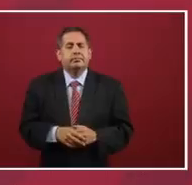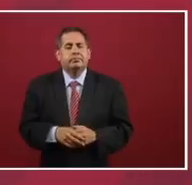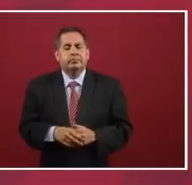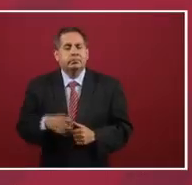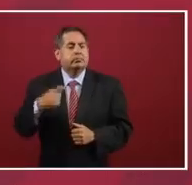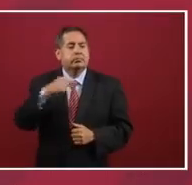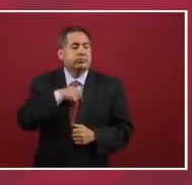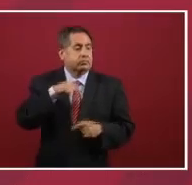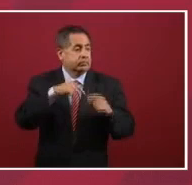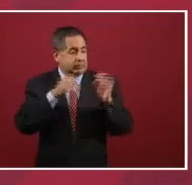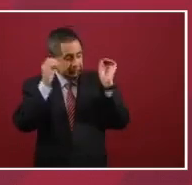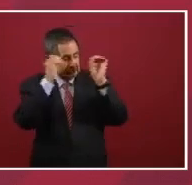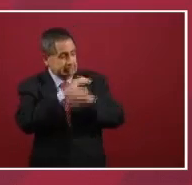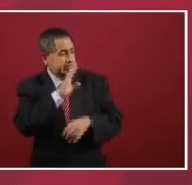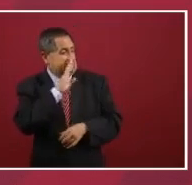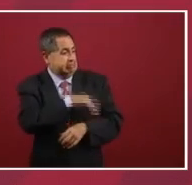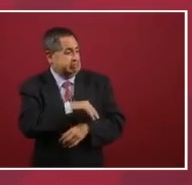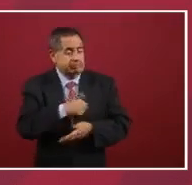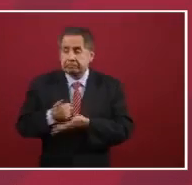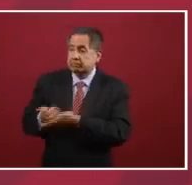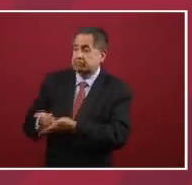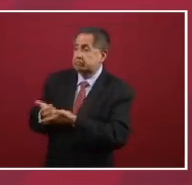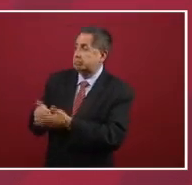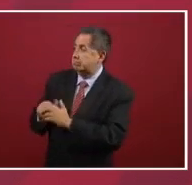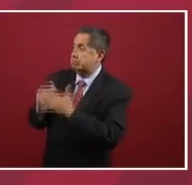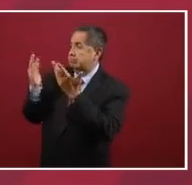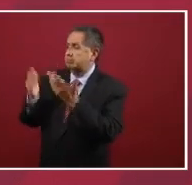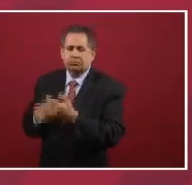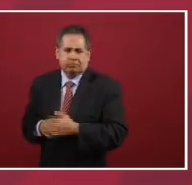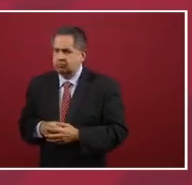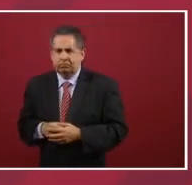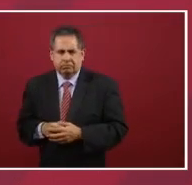candil de la calle y oscuridad de la casa.